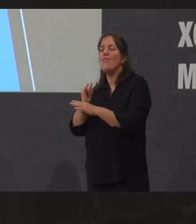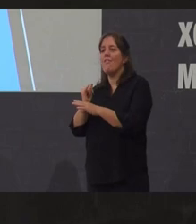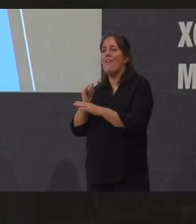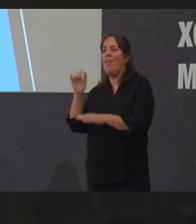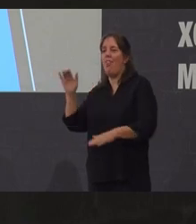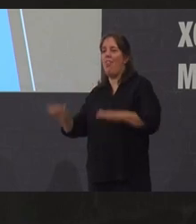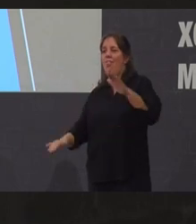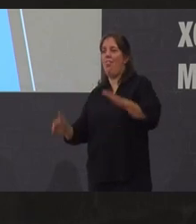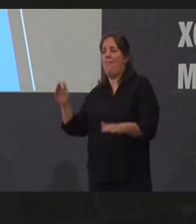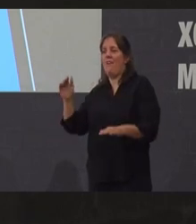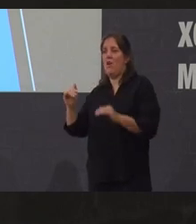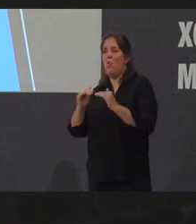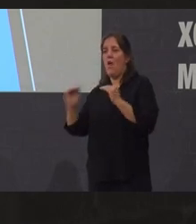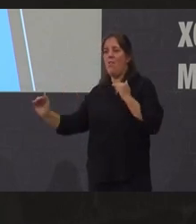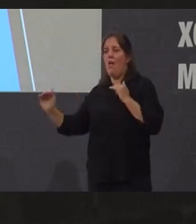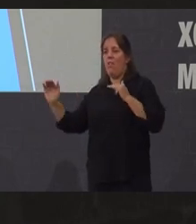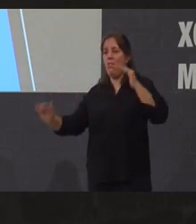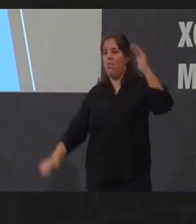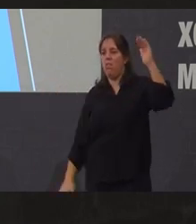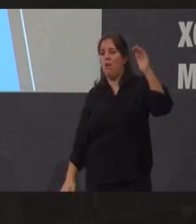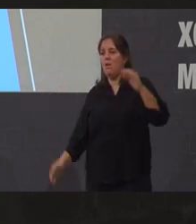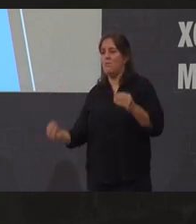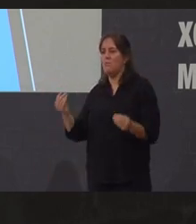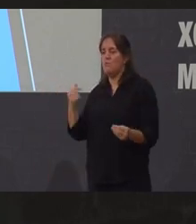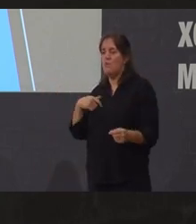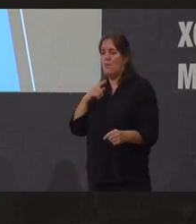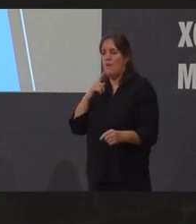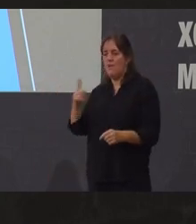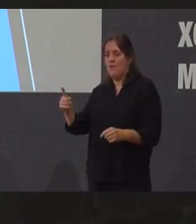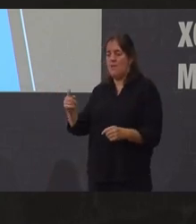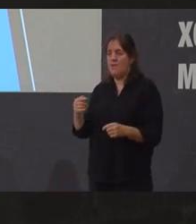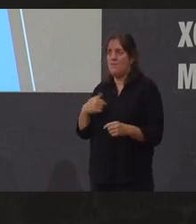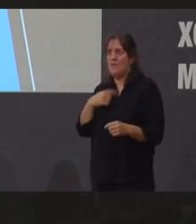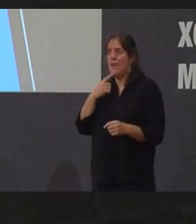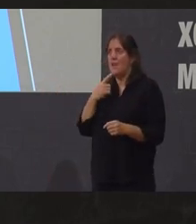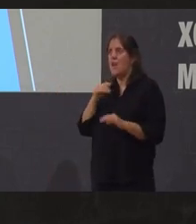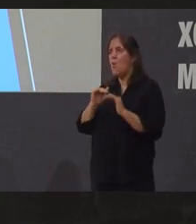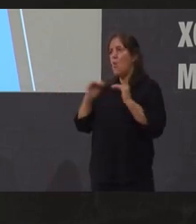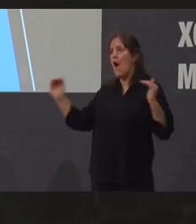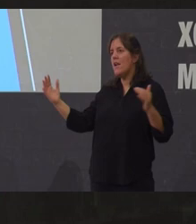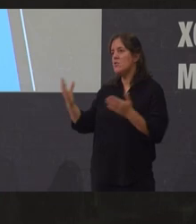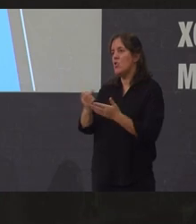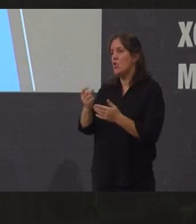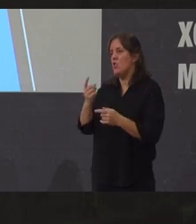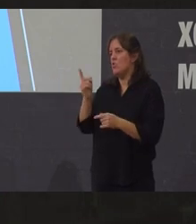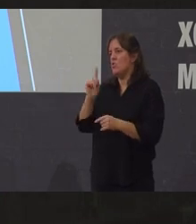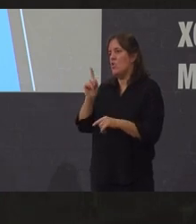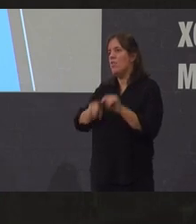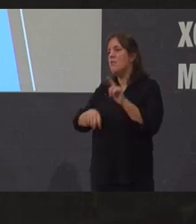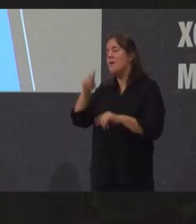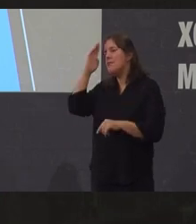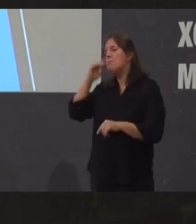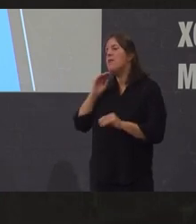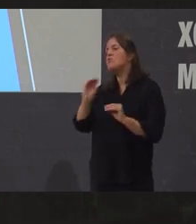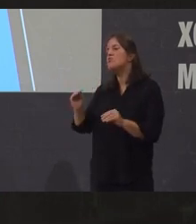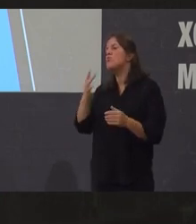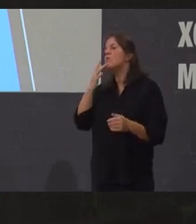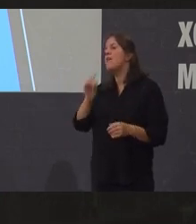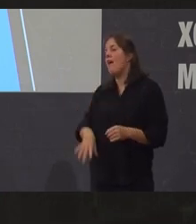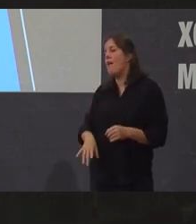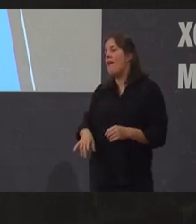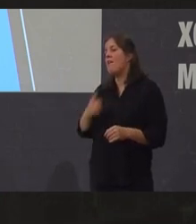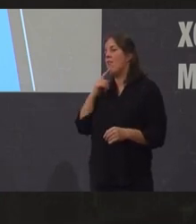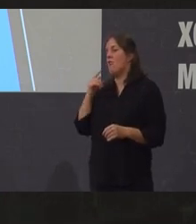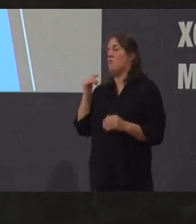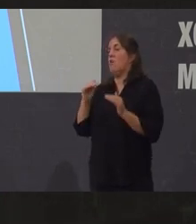De decir, non somos todos iguais, depende de quenes foran teus pais. Entón,